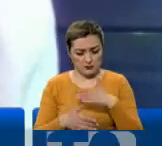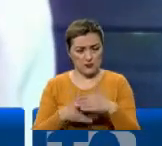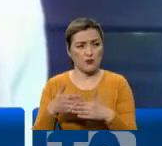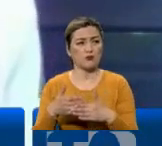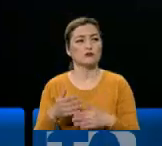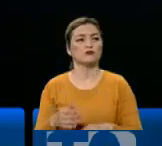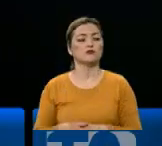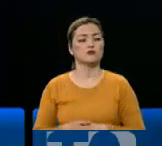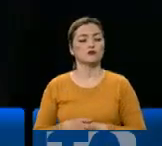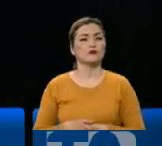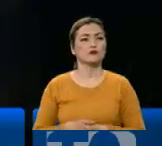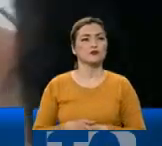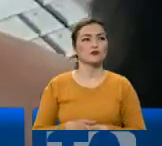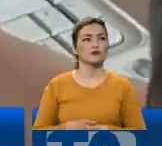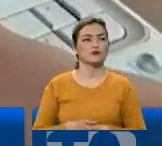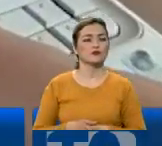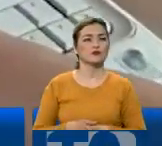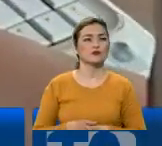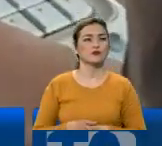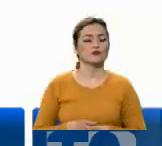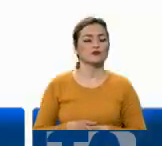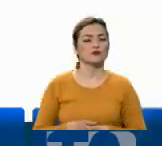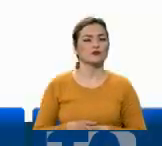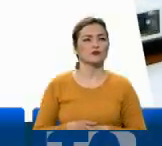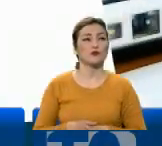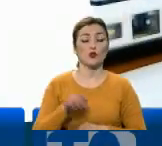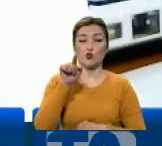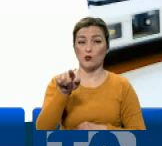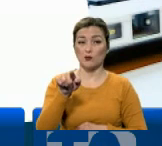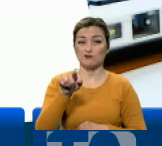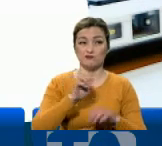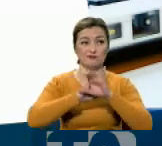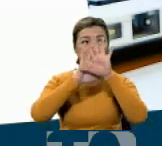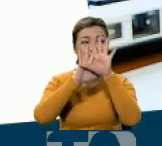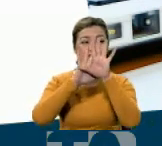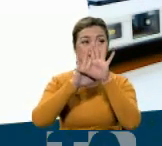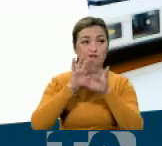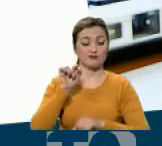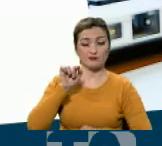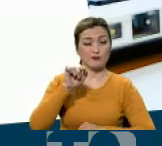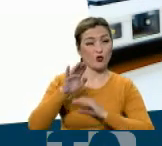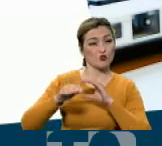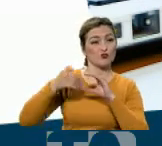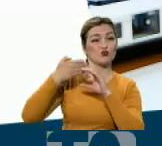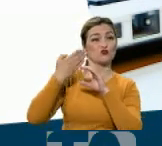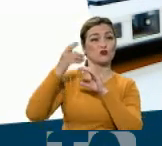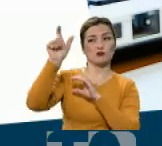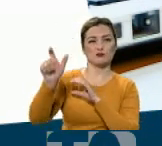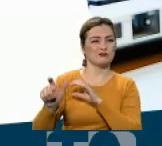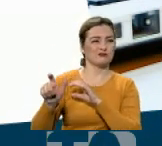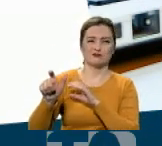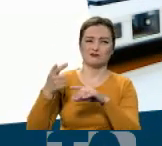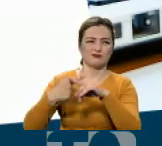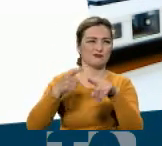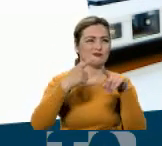esa información. Asimismo, para evitar este tipo de vulneración, usted debe cerciorarse que los links no sean enviados a cualquier persona.